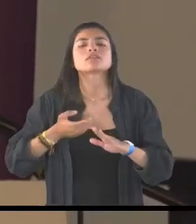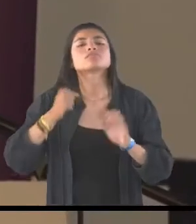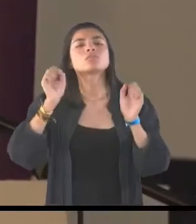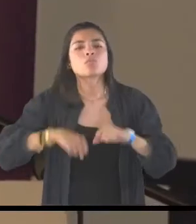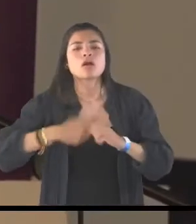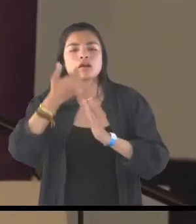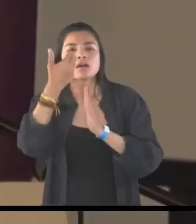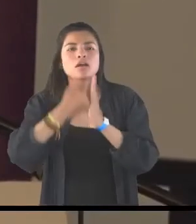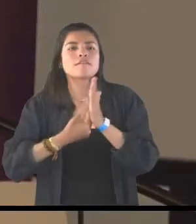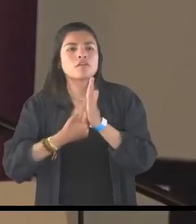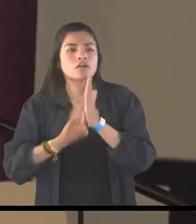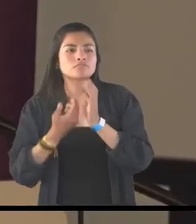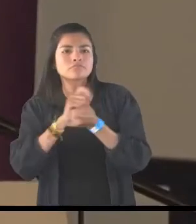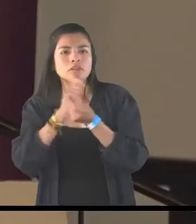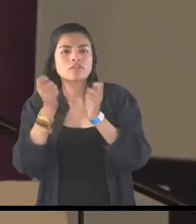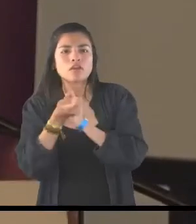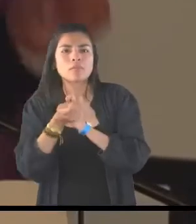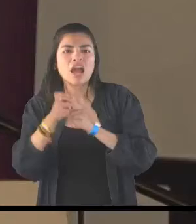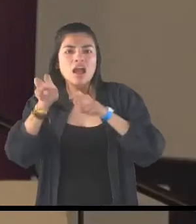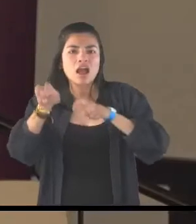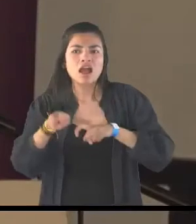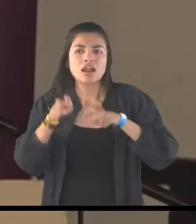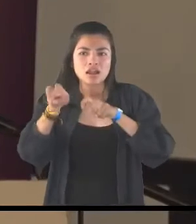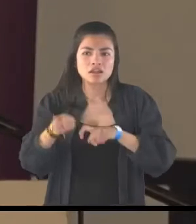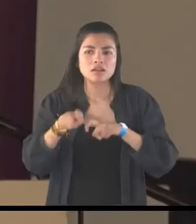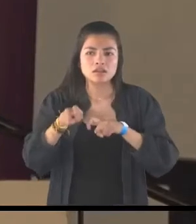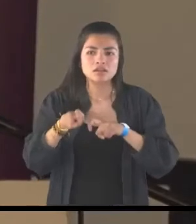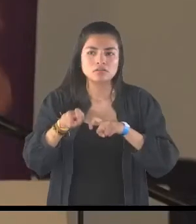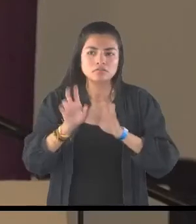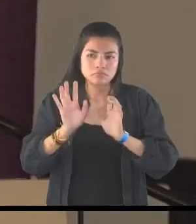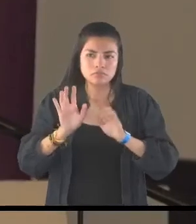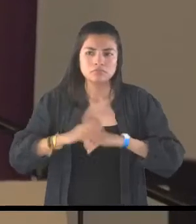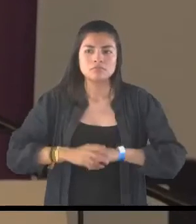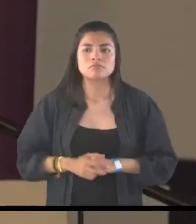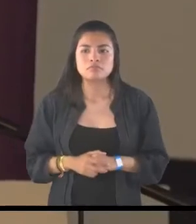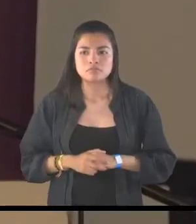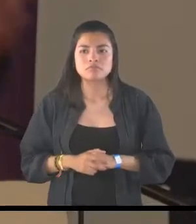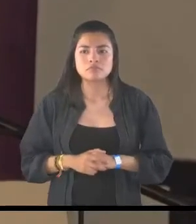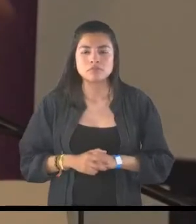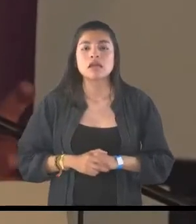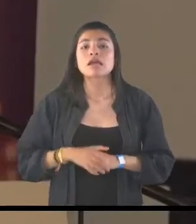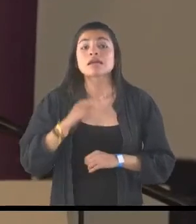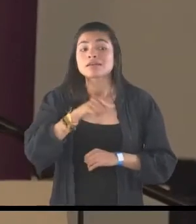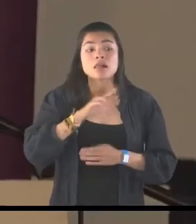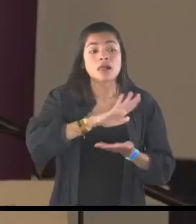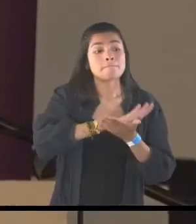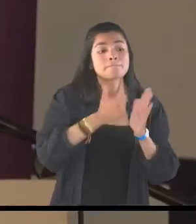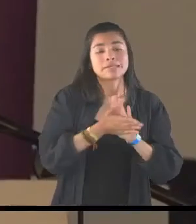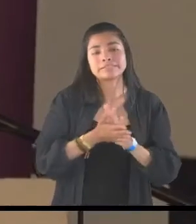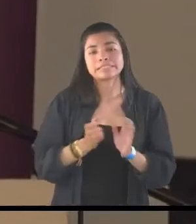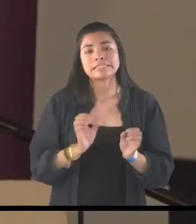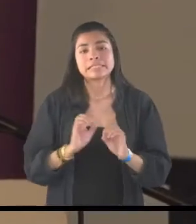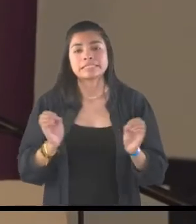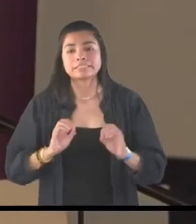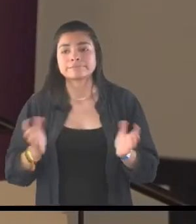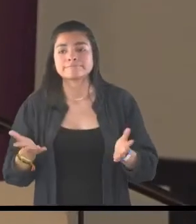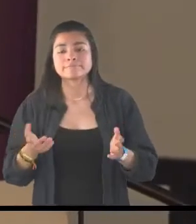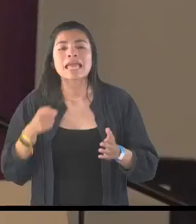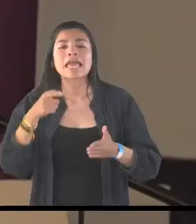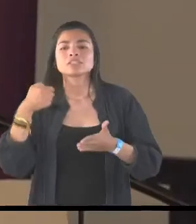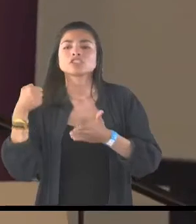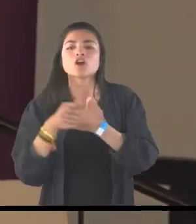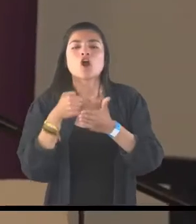reforma agraria en este país. Sin esa reforma agraria jamás habrá paz. Y en eso está empeñado el señor presidente de la